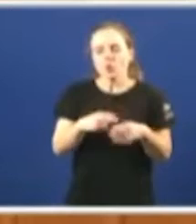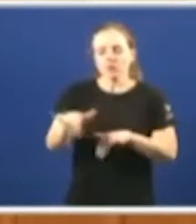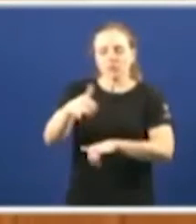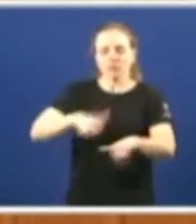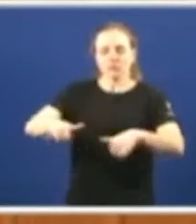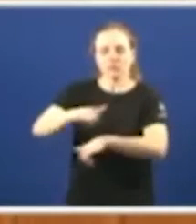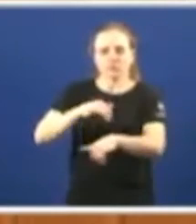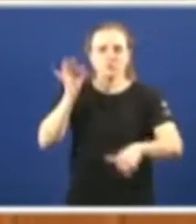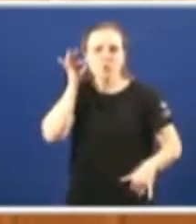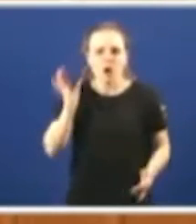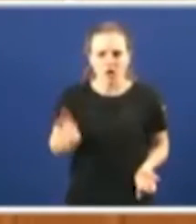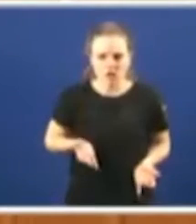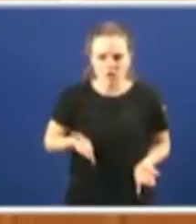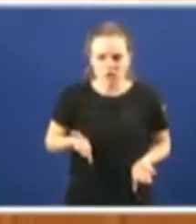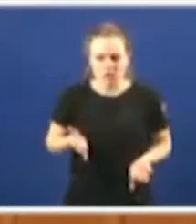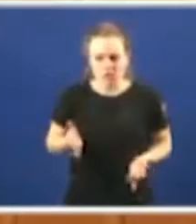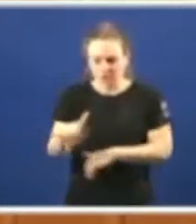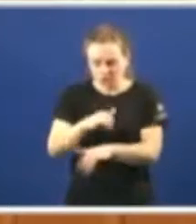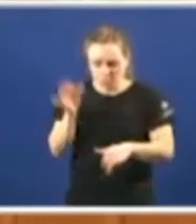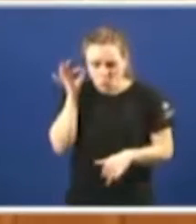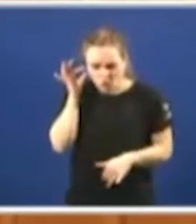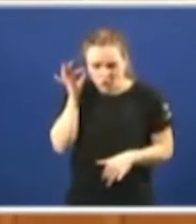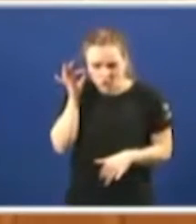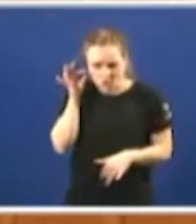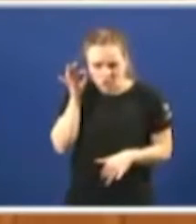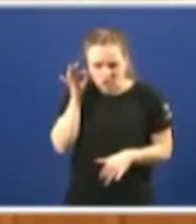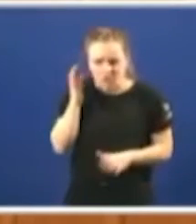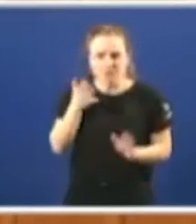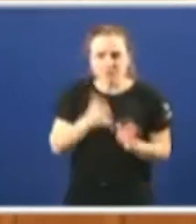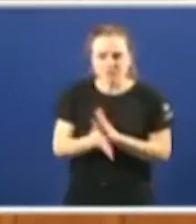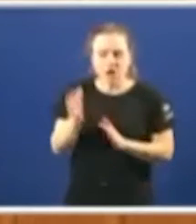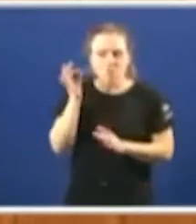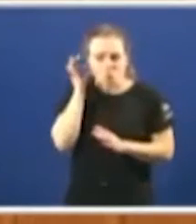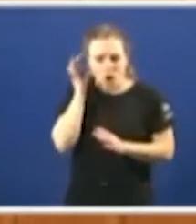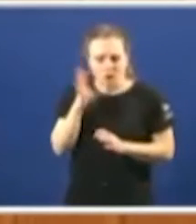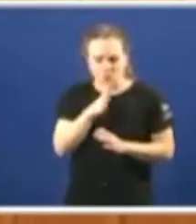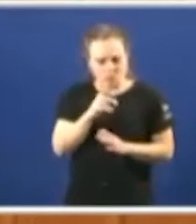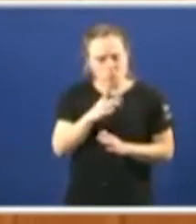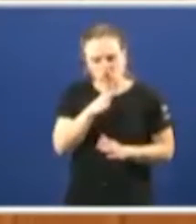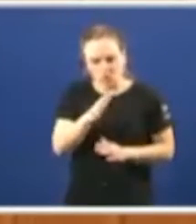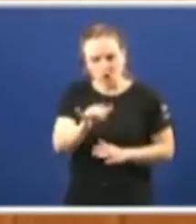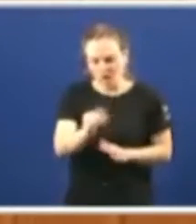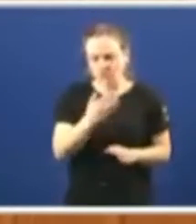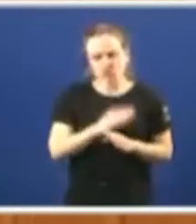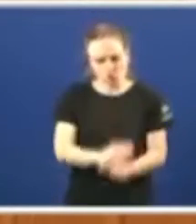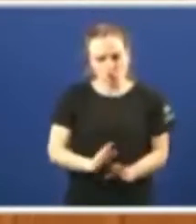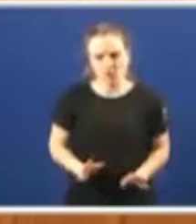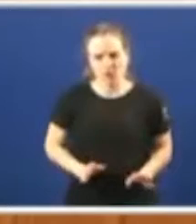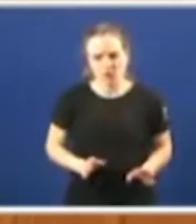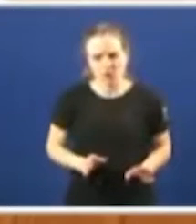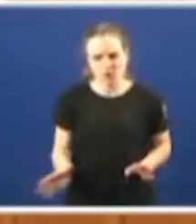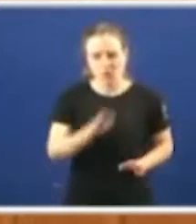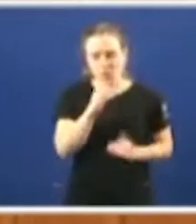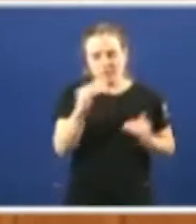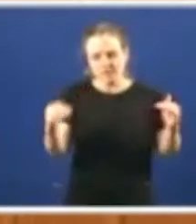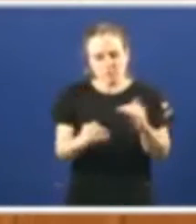as mulleres, que son as mulleres? As mulleres están movilizándose porque teñen motivos dabondo para mobilizarse, porque as desigualdades son